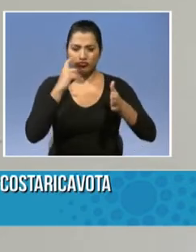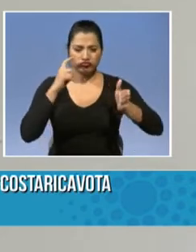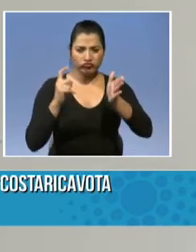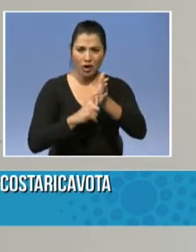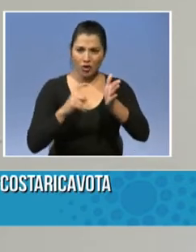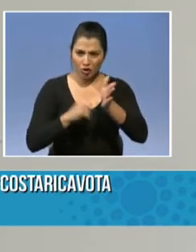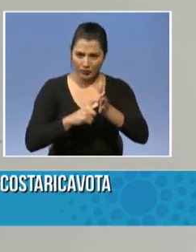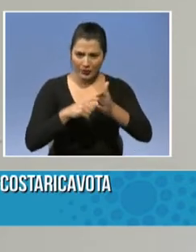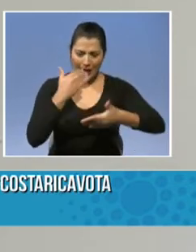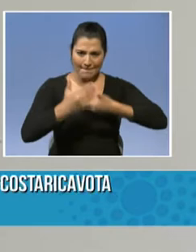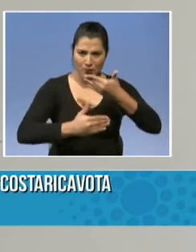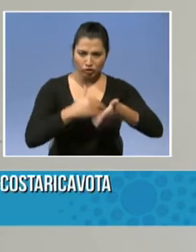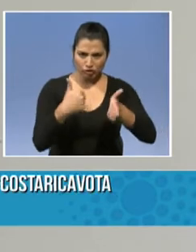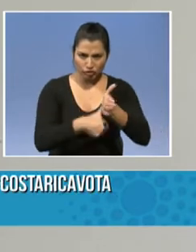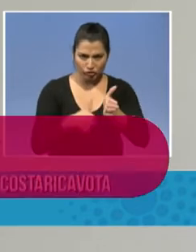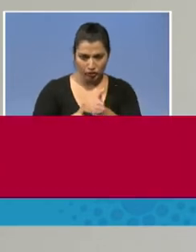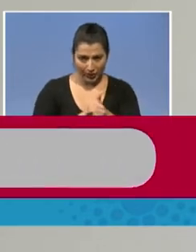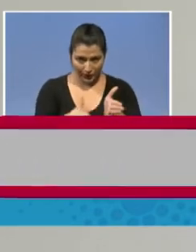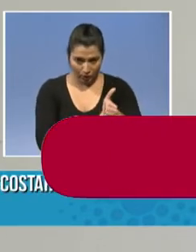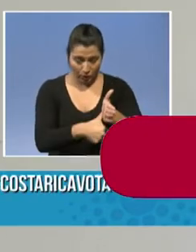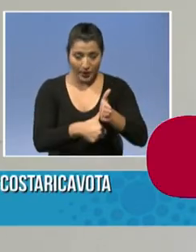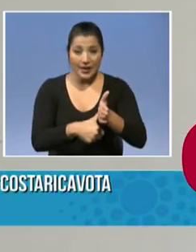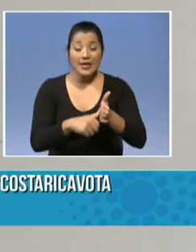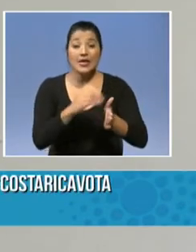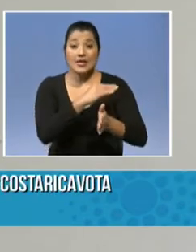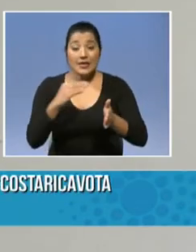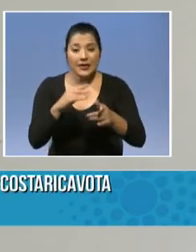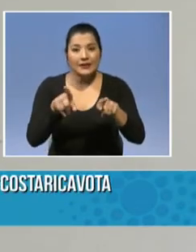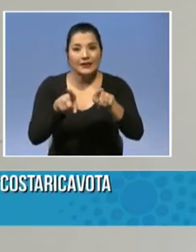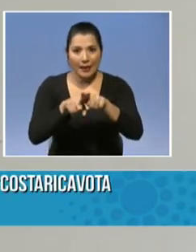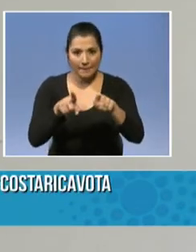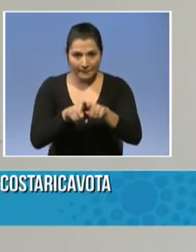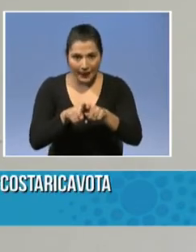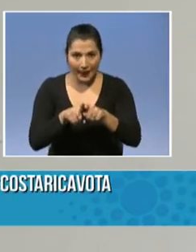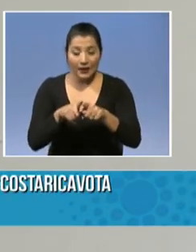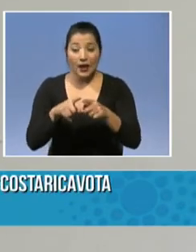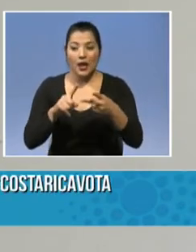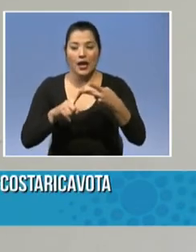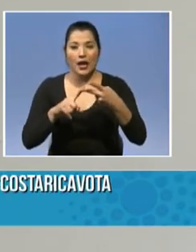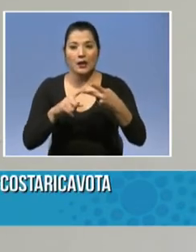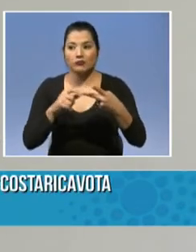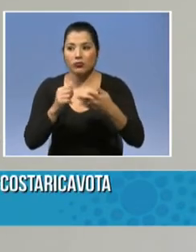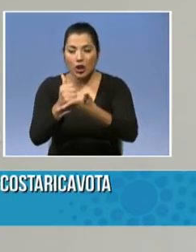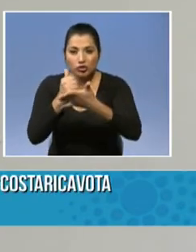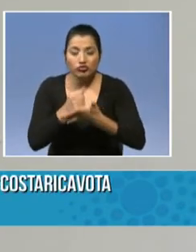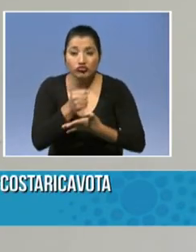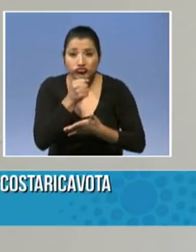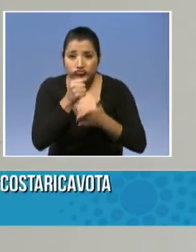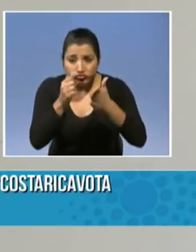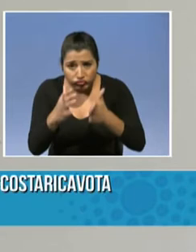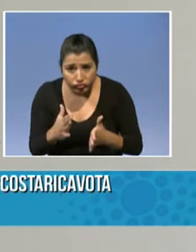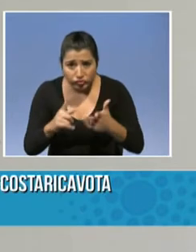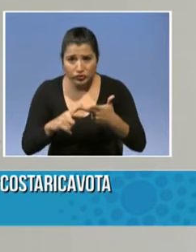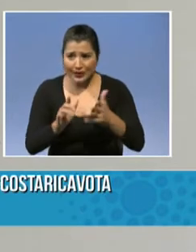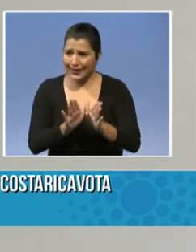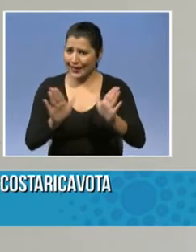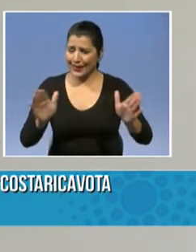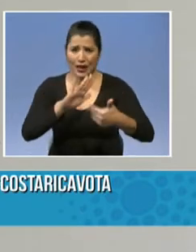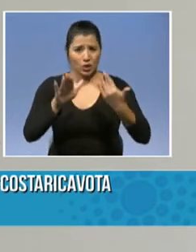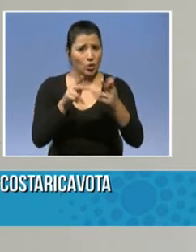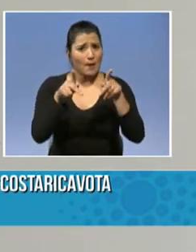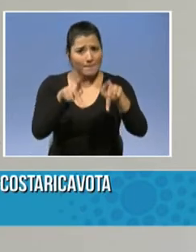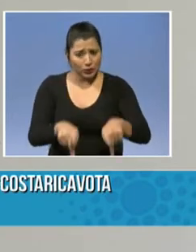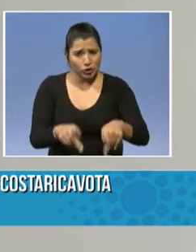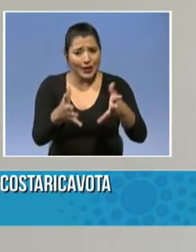la fiscalización de los partidos contendientes, a la cobertura de la prensa y, en general, a todos aquellos que quieran